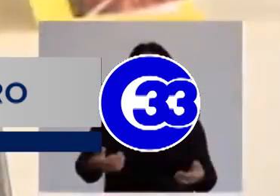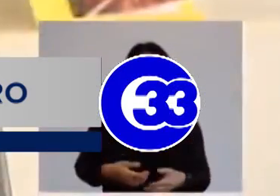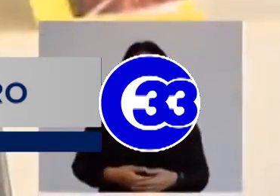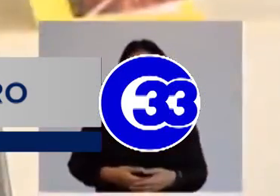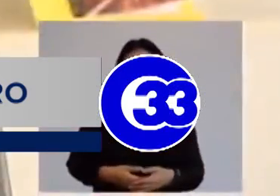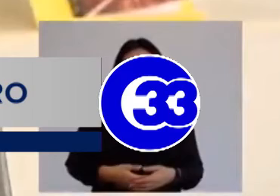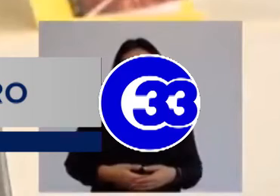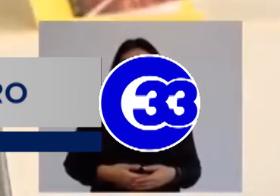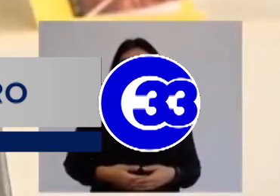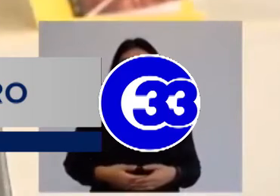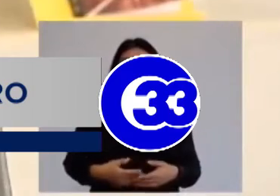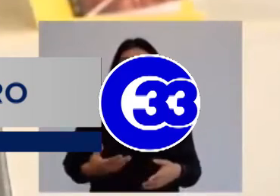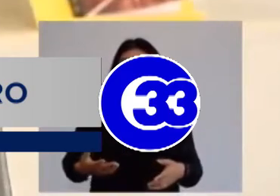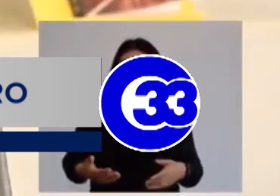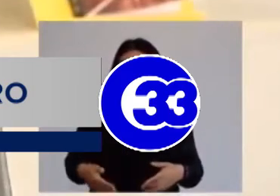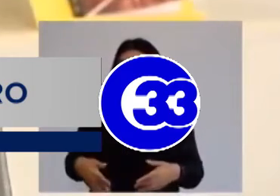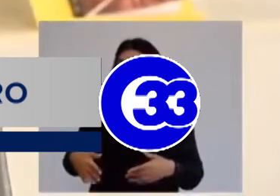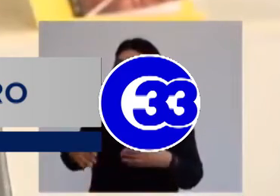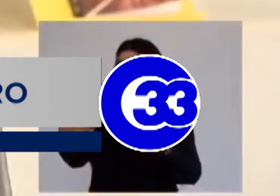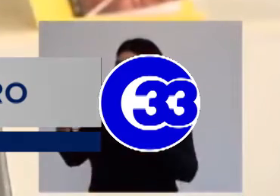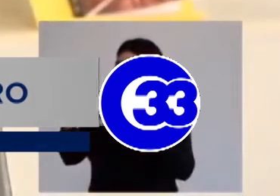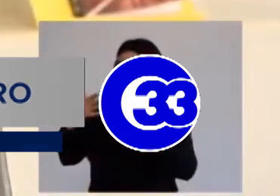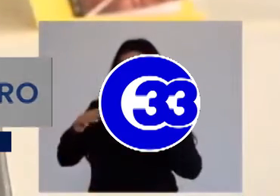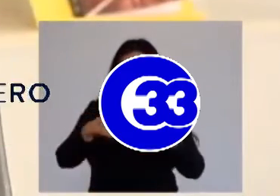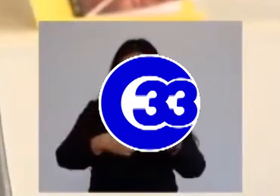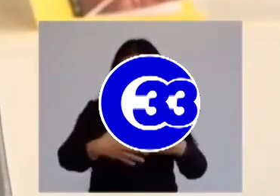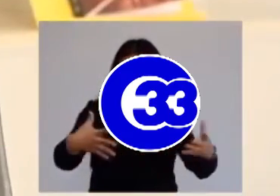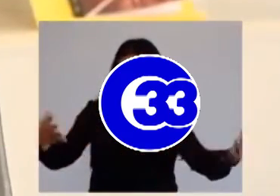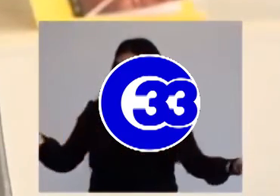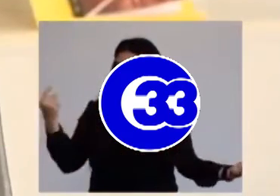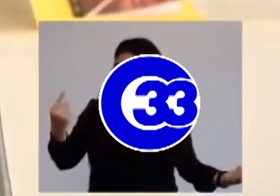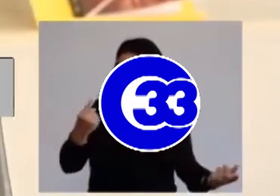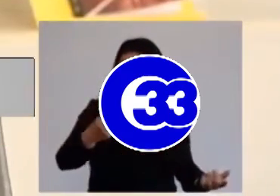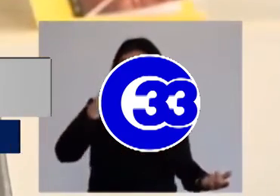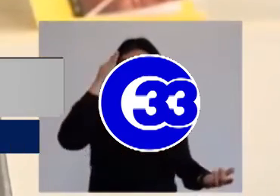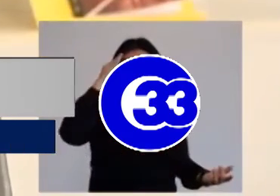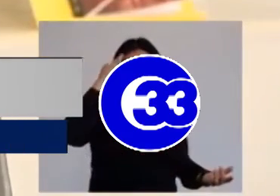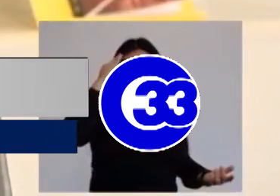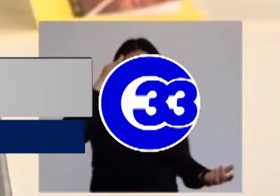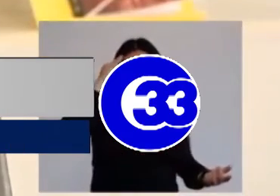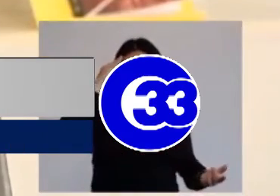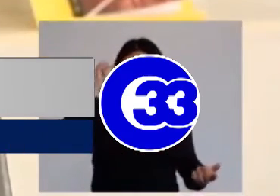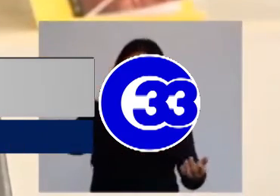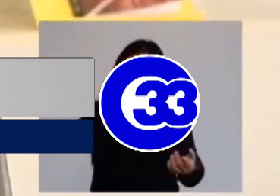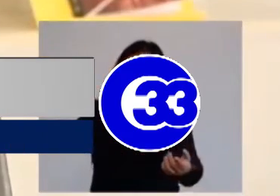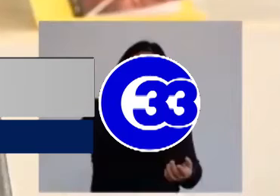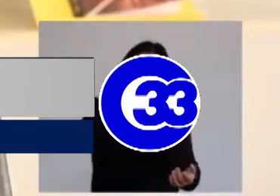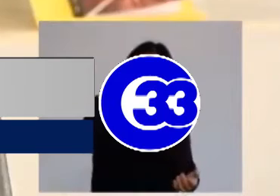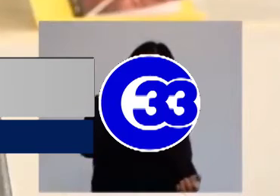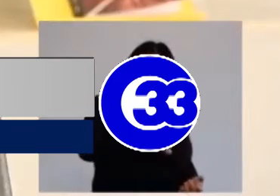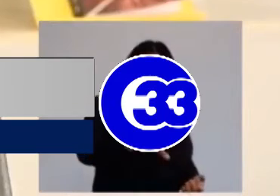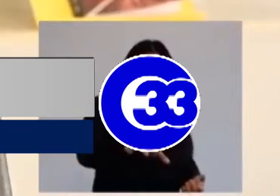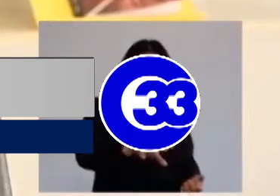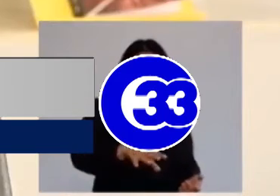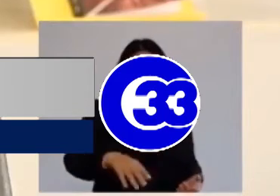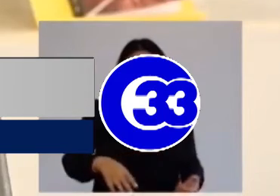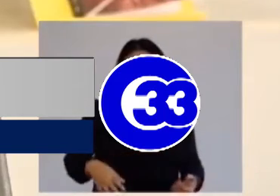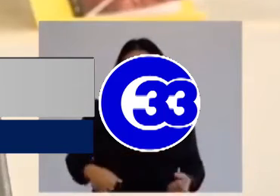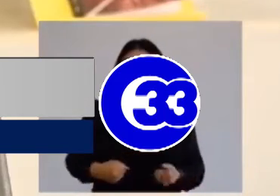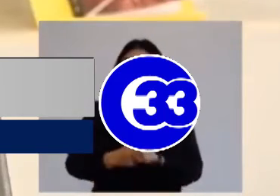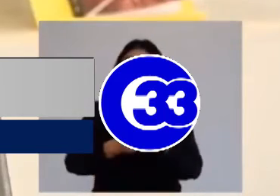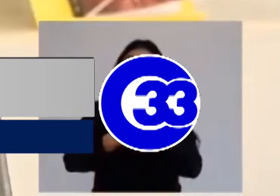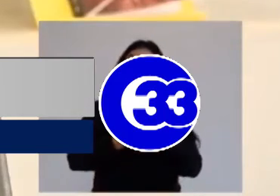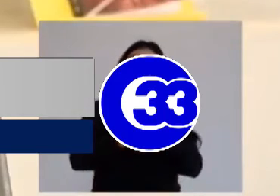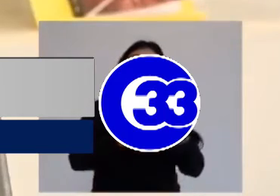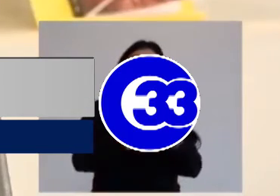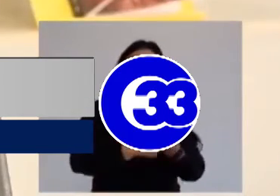saben que la denuncia es importante, que el apoyo es importante, que el acompañamiento psicosocial es importante, pero